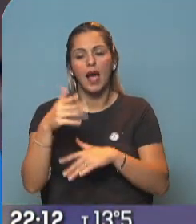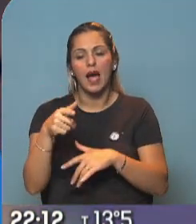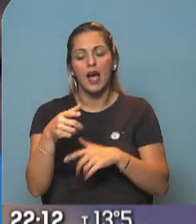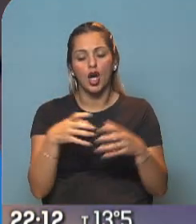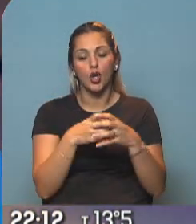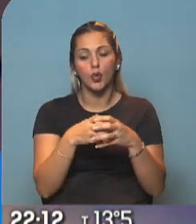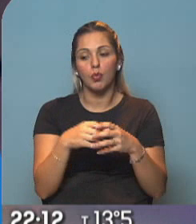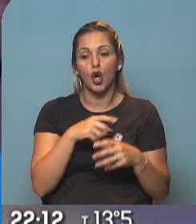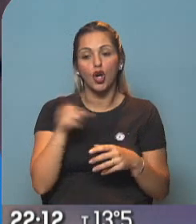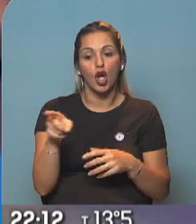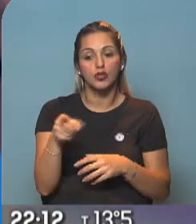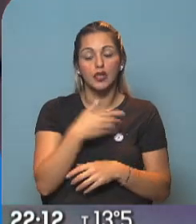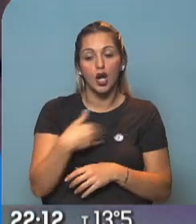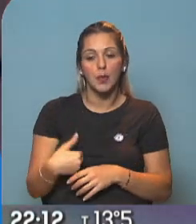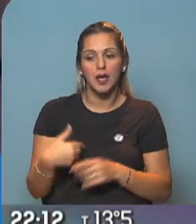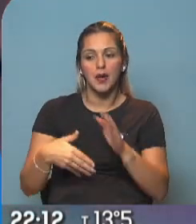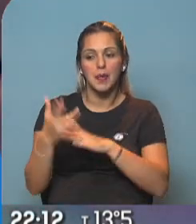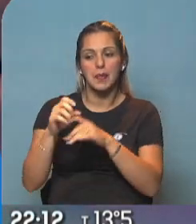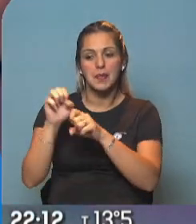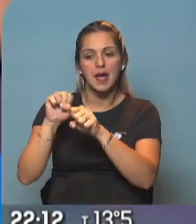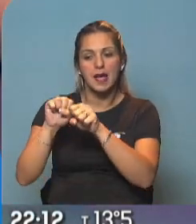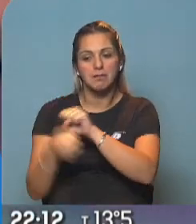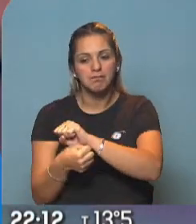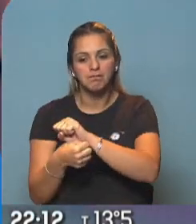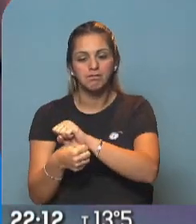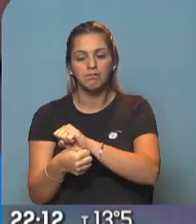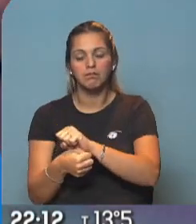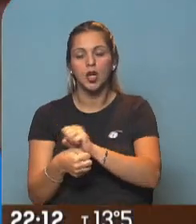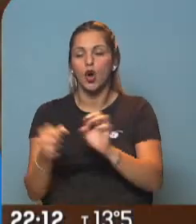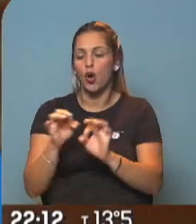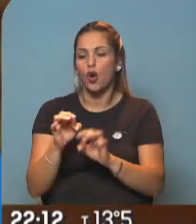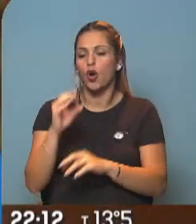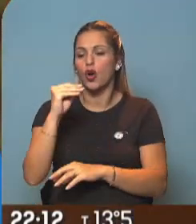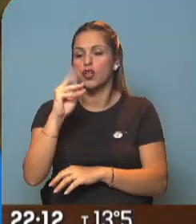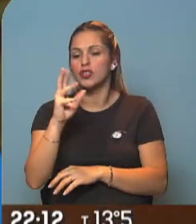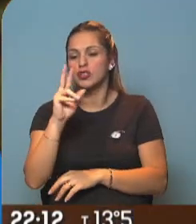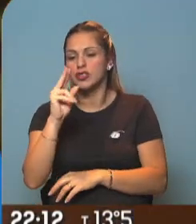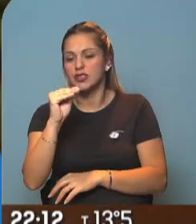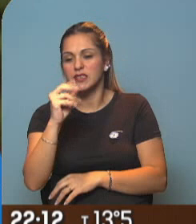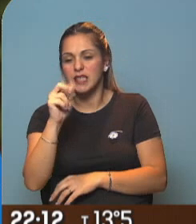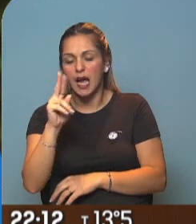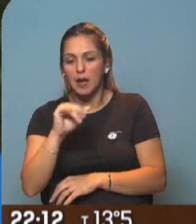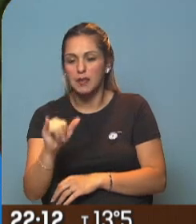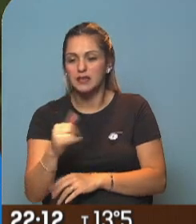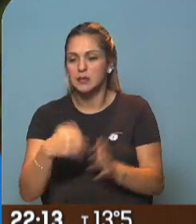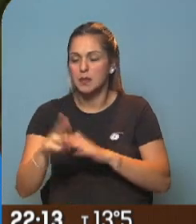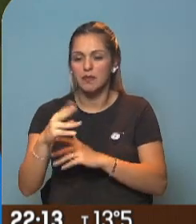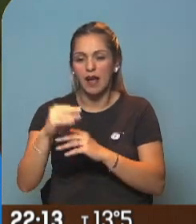bien quebrando las Fuerzas Armadas, o que hubiera una defección del chavismo crítico mucho más importante de la que hubo con la